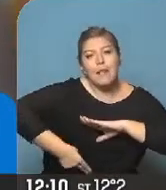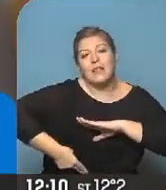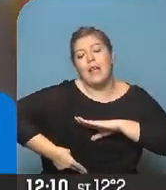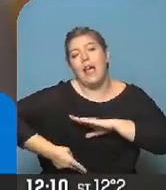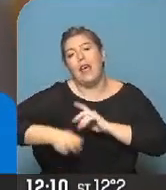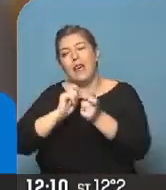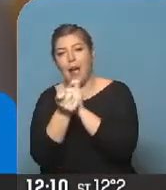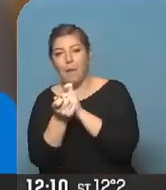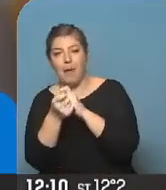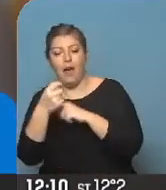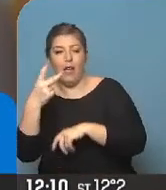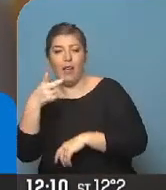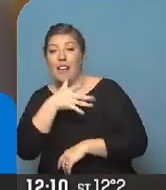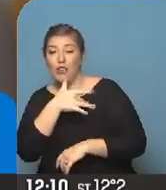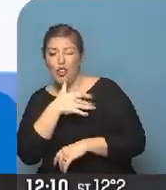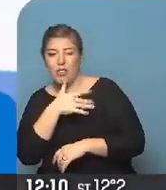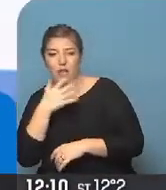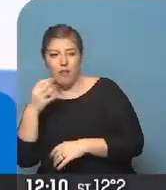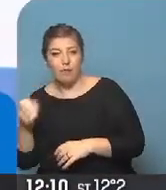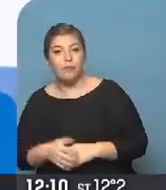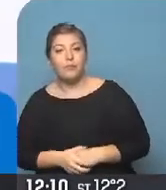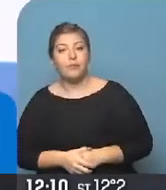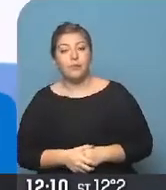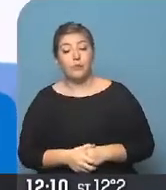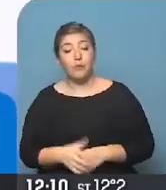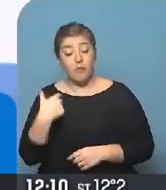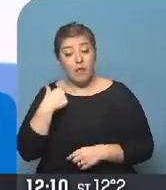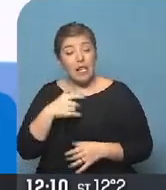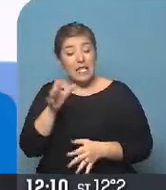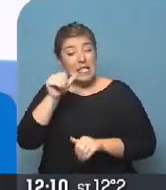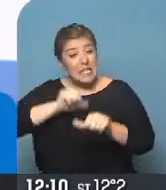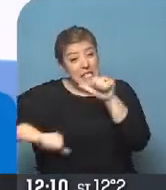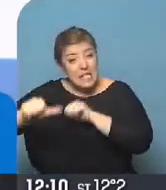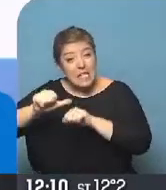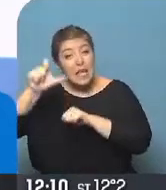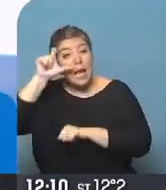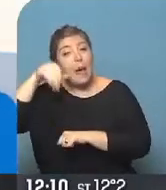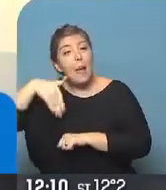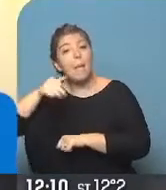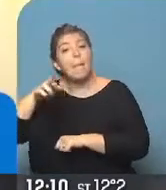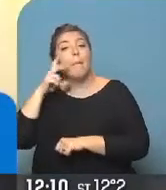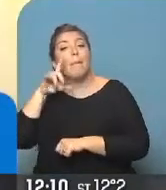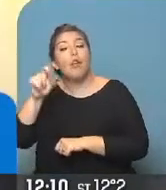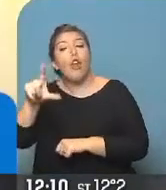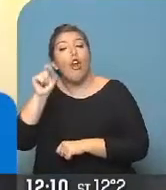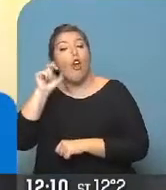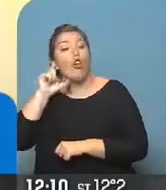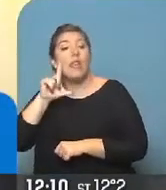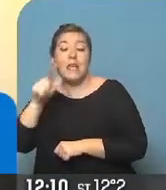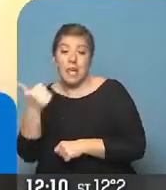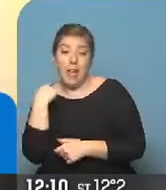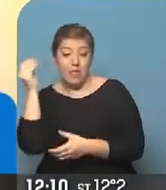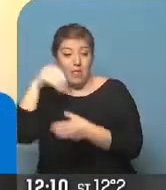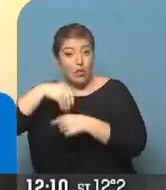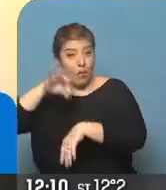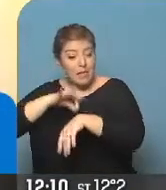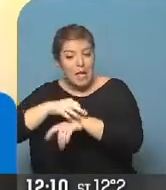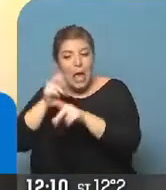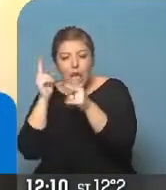de conciencia institucional. En la embriología, que es la ciencia que estudia dentro de la medicina los